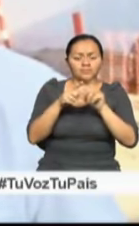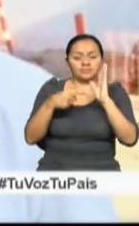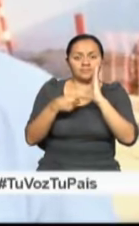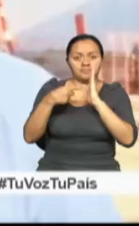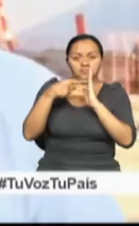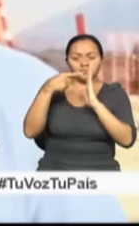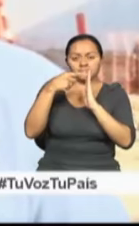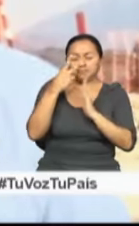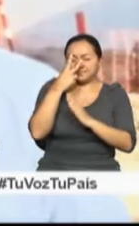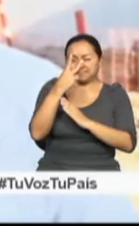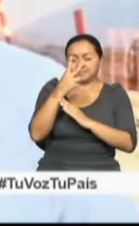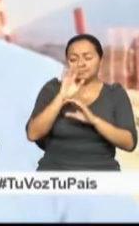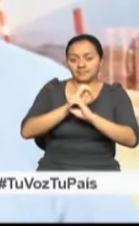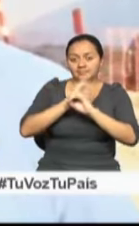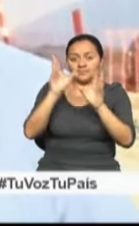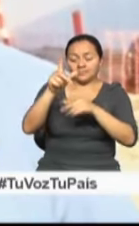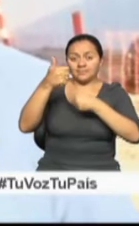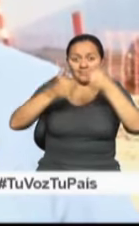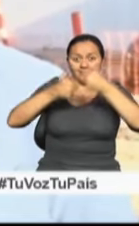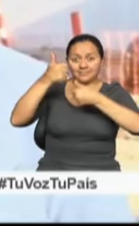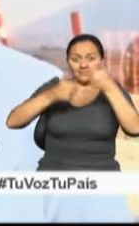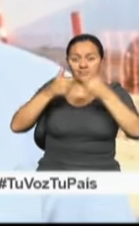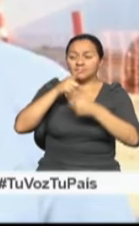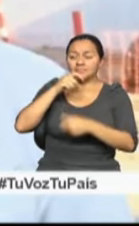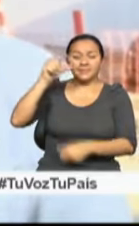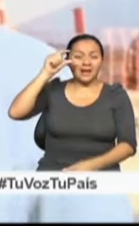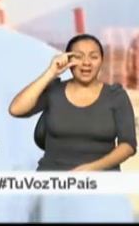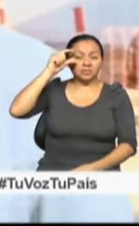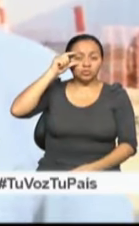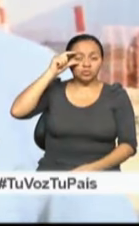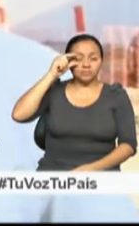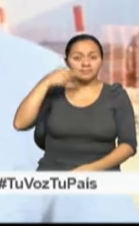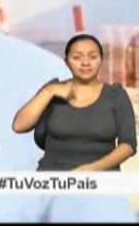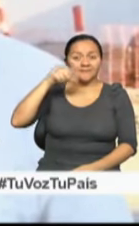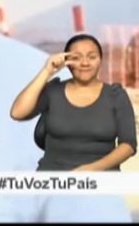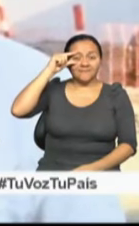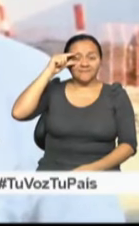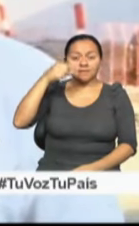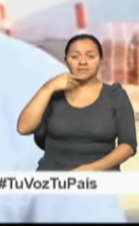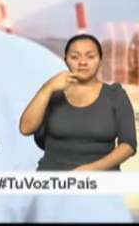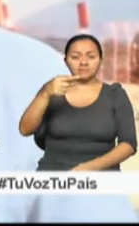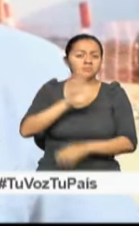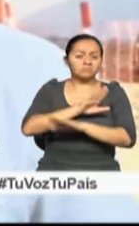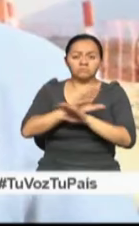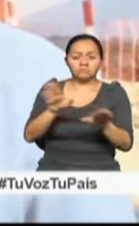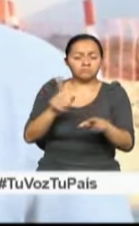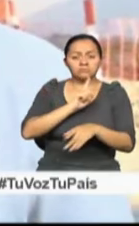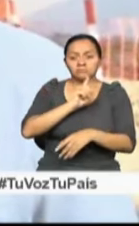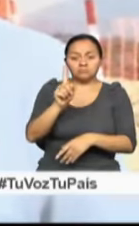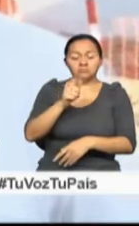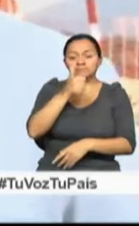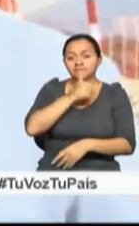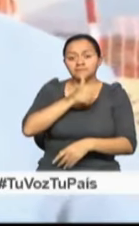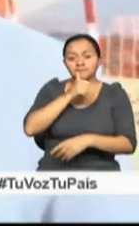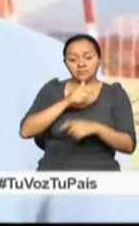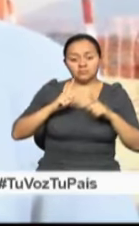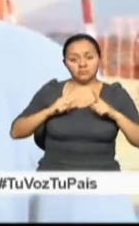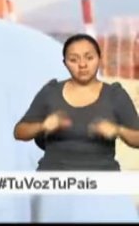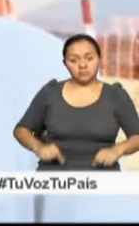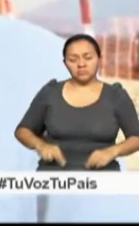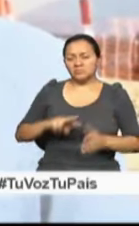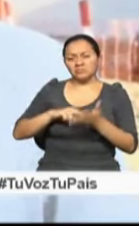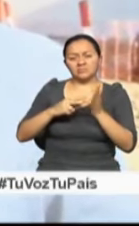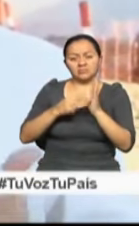candidato que está, ya sabemos, Lazo, lo ha dicho muy abiertamente, que va a privatizar la seguridad social. O sea, de lo que estamos hablando y lo que está en